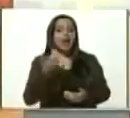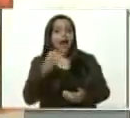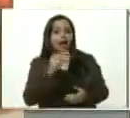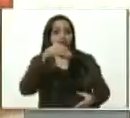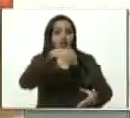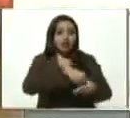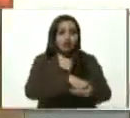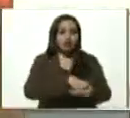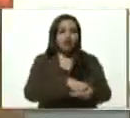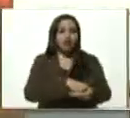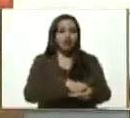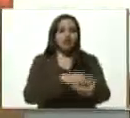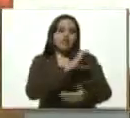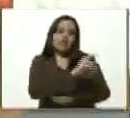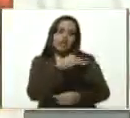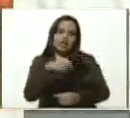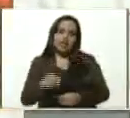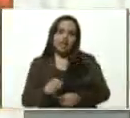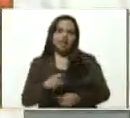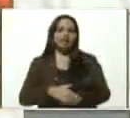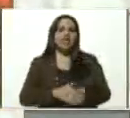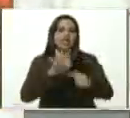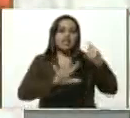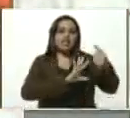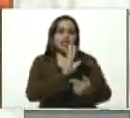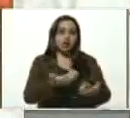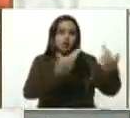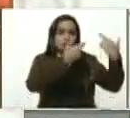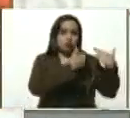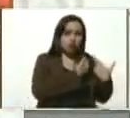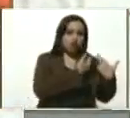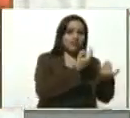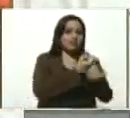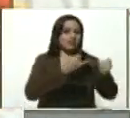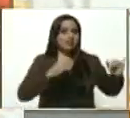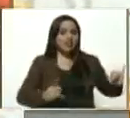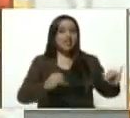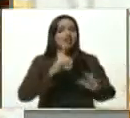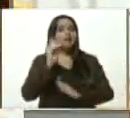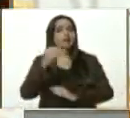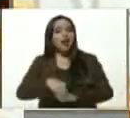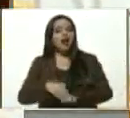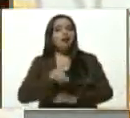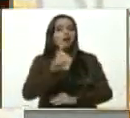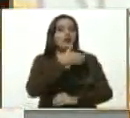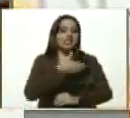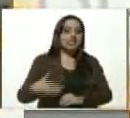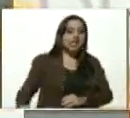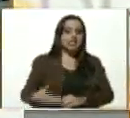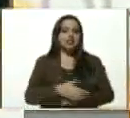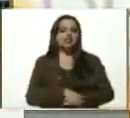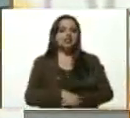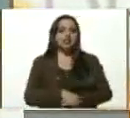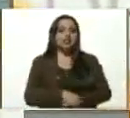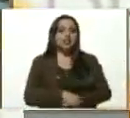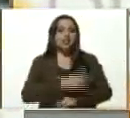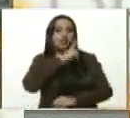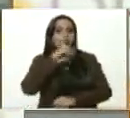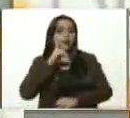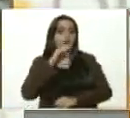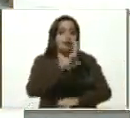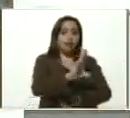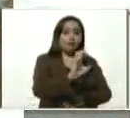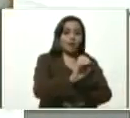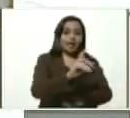Electoral, en este caso 5 rectores y el rector, en este caso presidente, que es Pedro Calzadilla. La